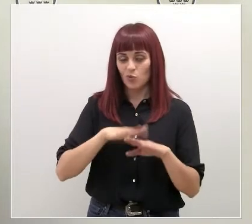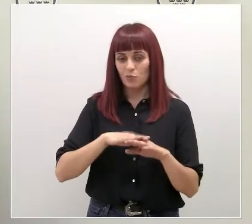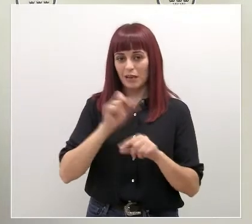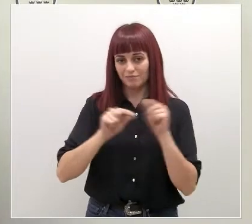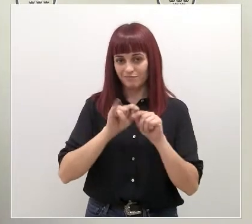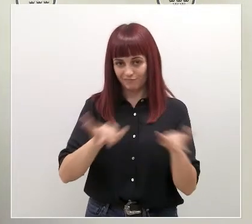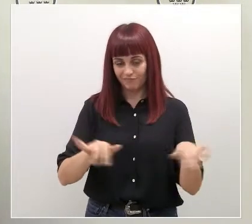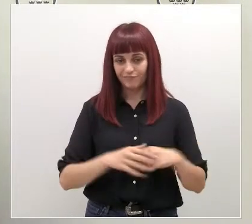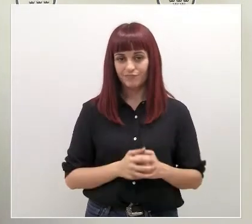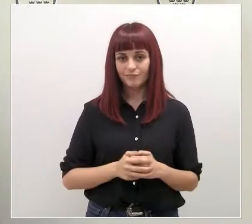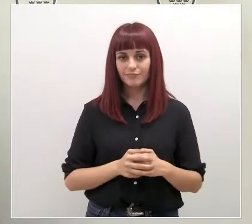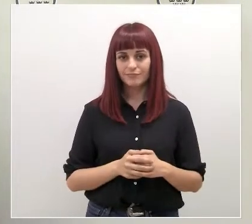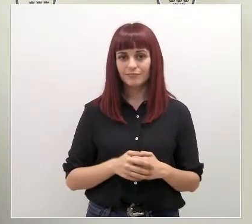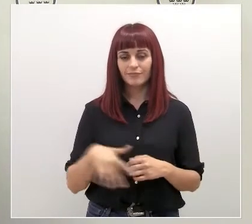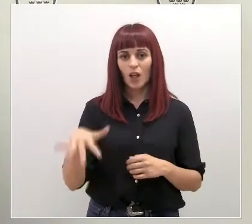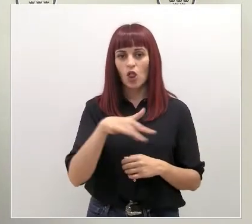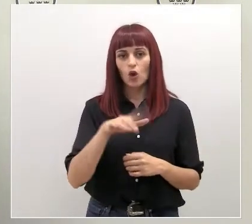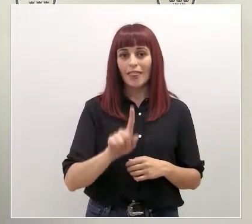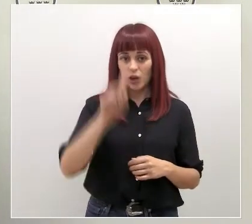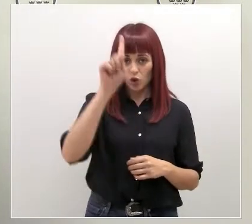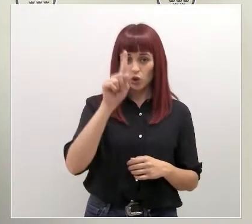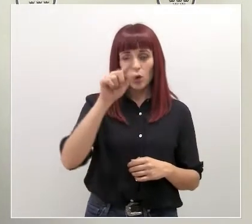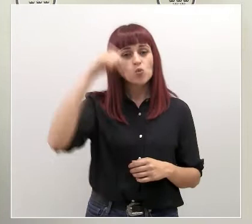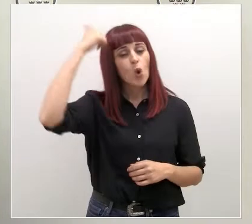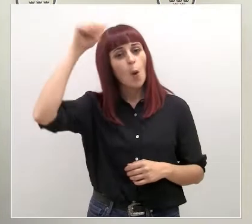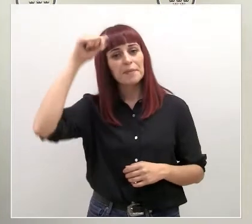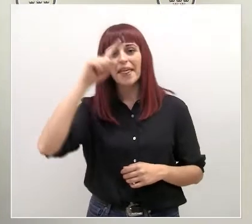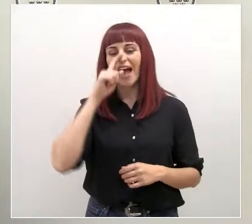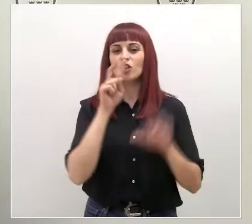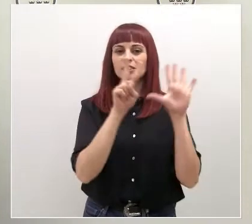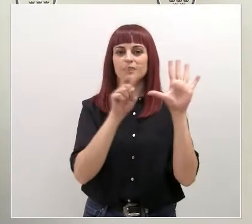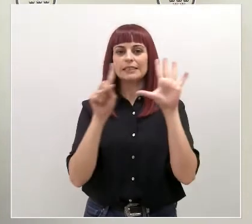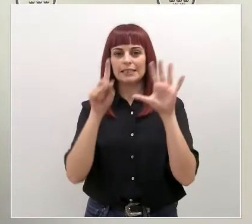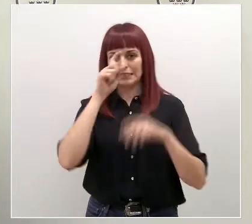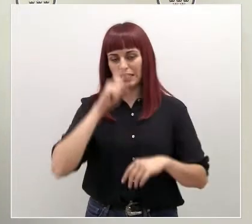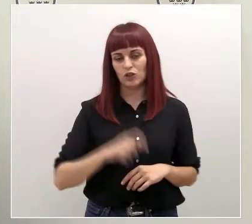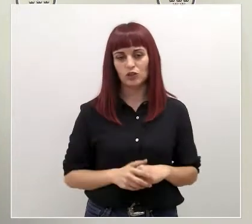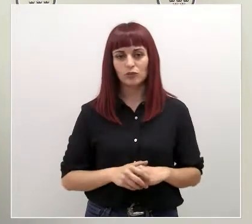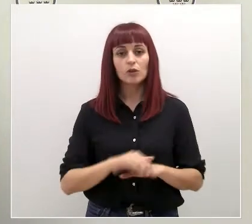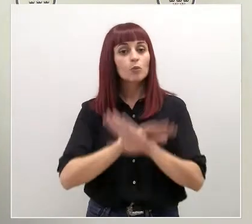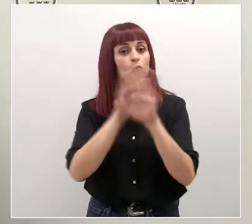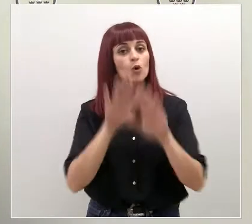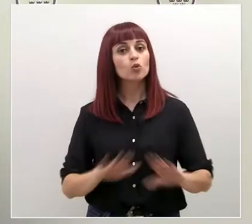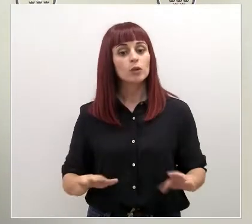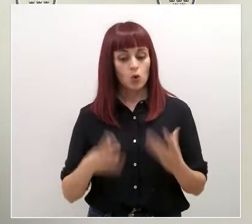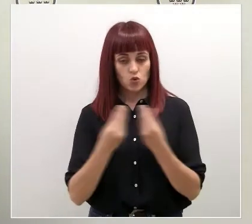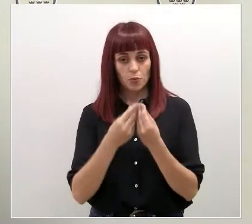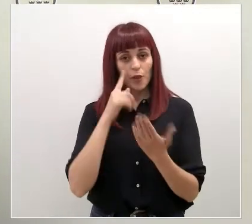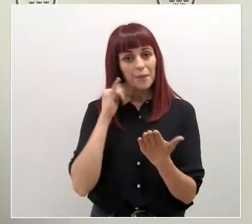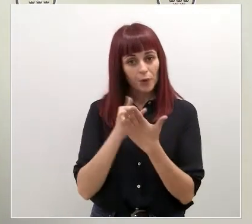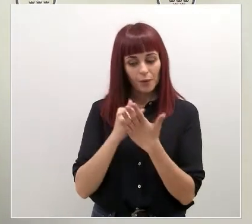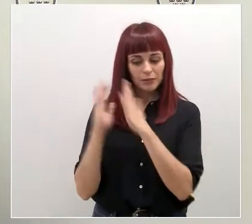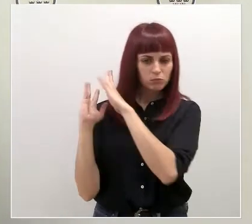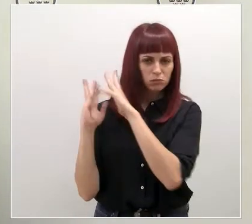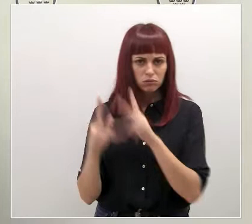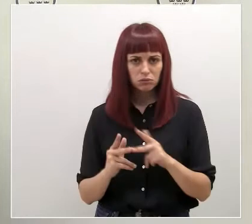pandemia. Es en el área del noroeste un varón de 76 años. Por último, el número de pruebas